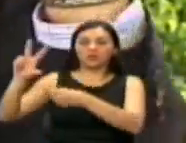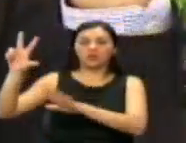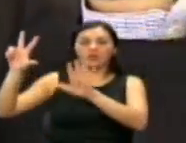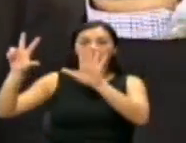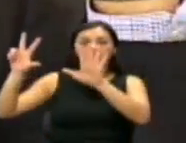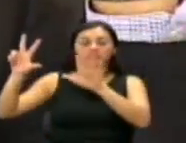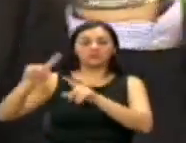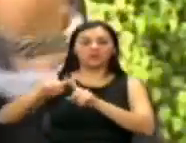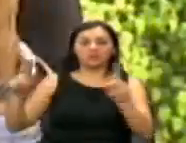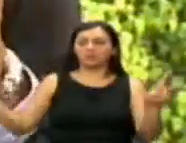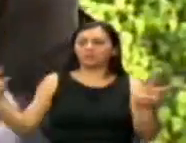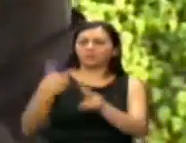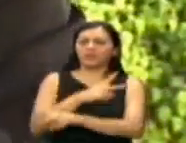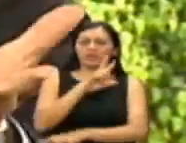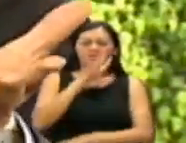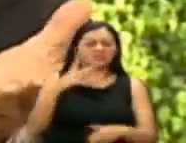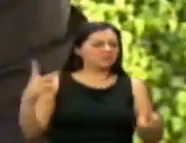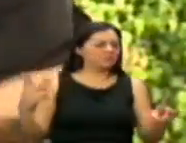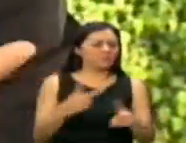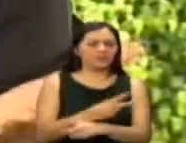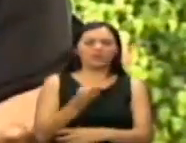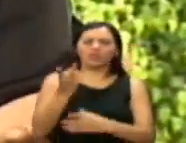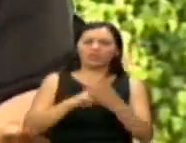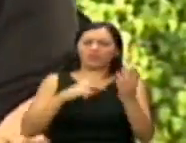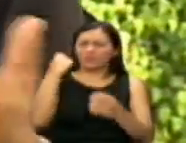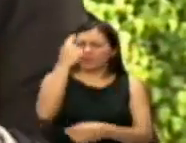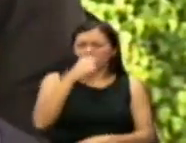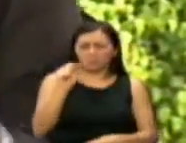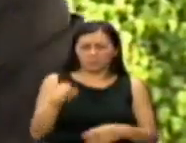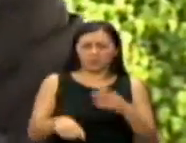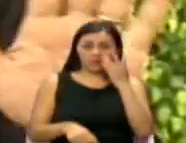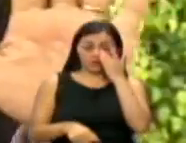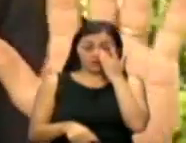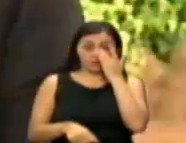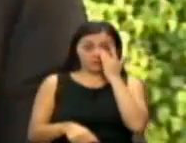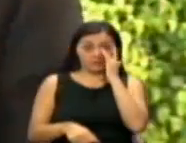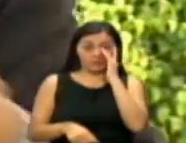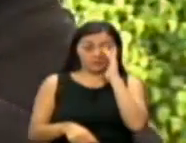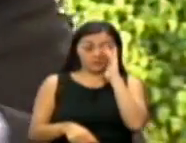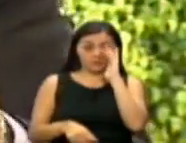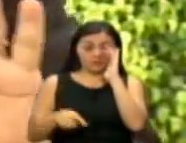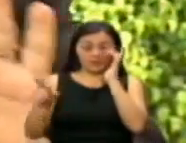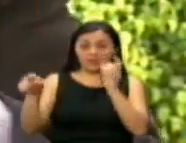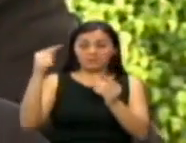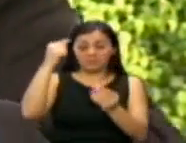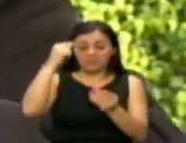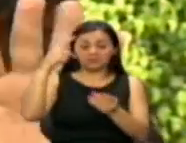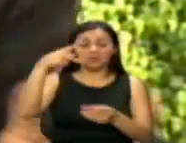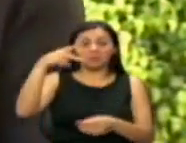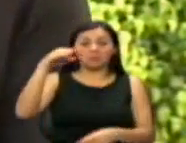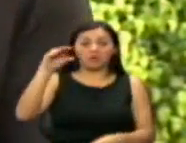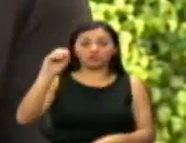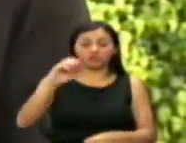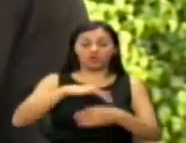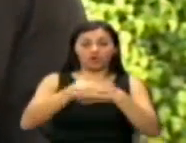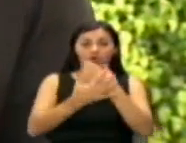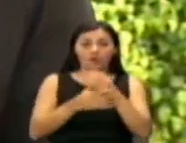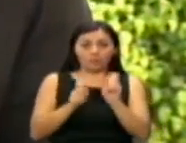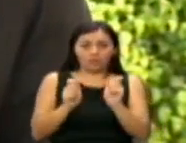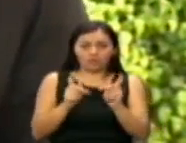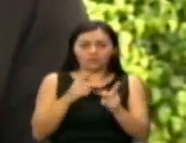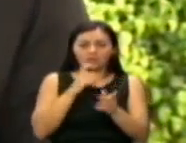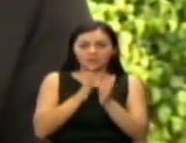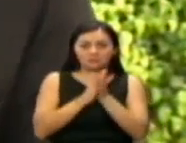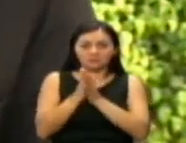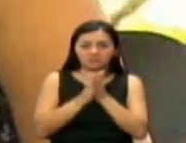lo peor nosotros. Entonces esa gente con esa doble moral, con ese cinismo. ¿Piensa que es un oportunista, Antonio Pozo, tal vez? Ya quedó anulada, ¿no? ¿Piensa que es un